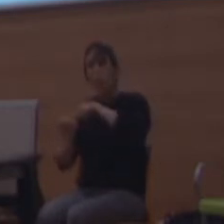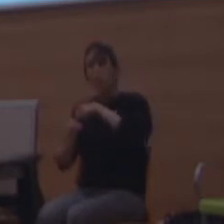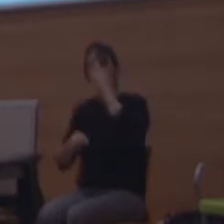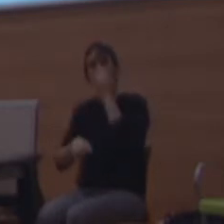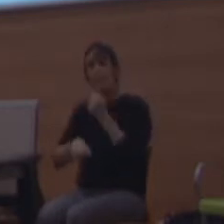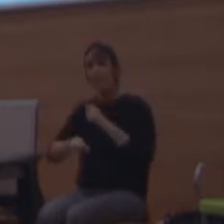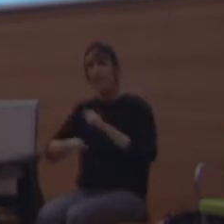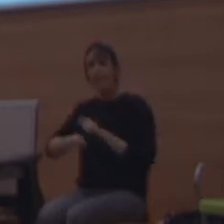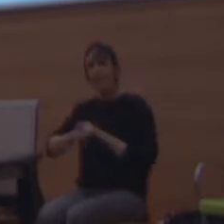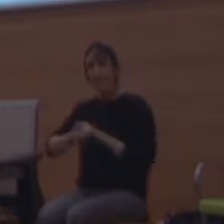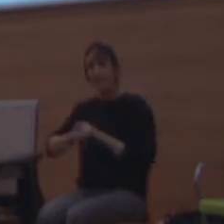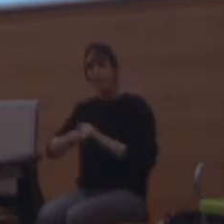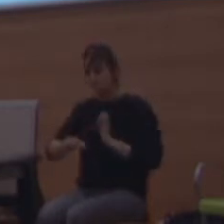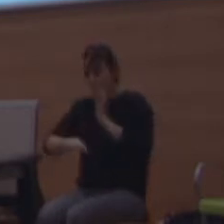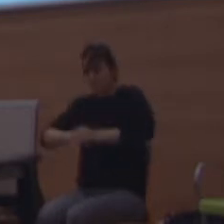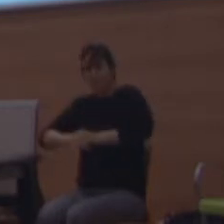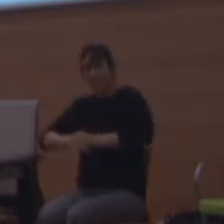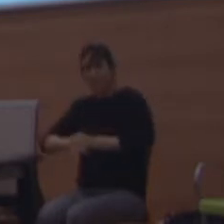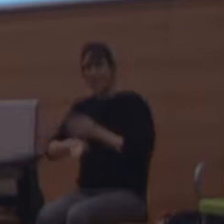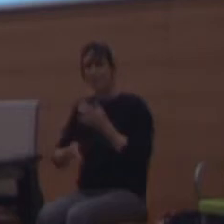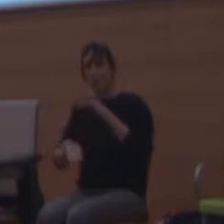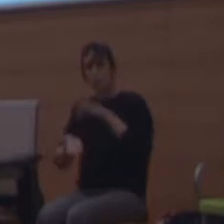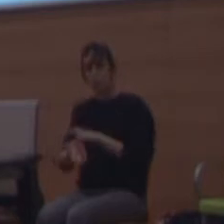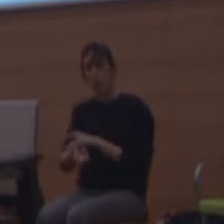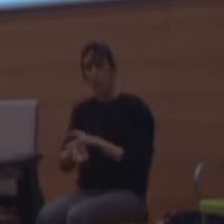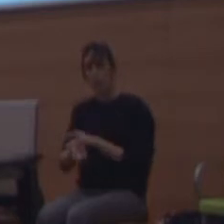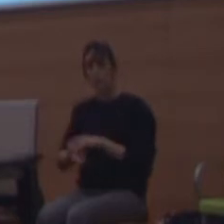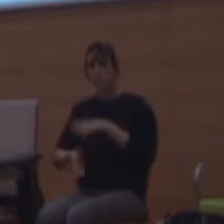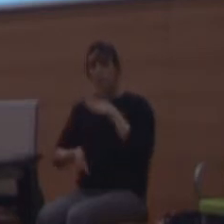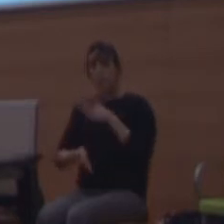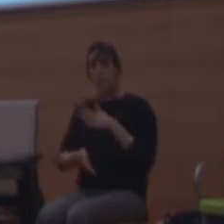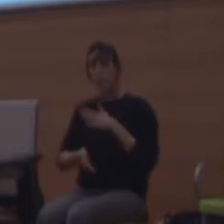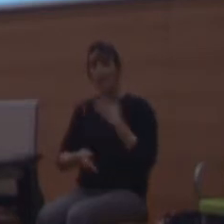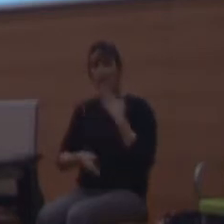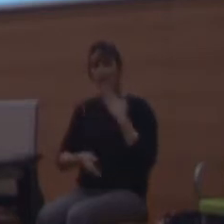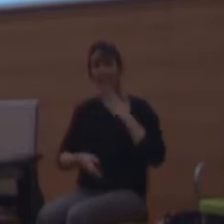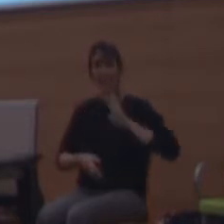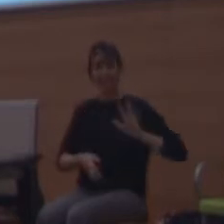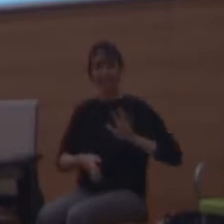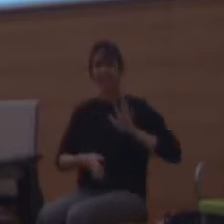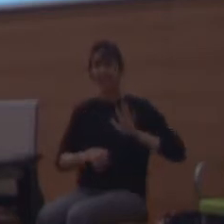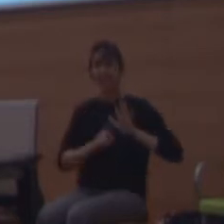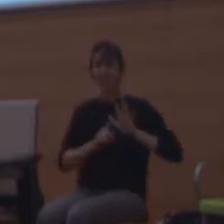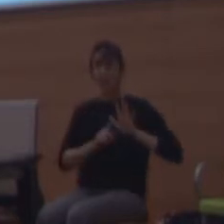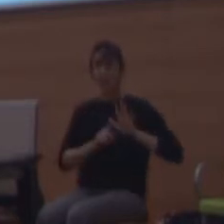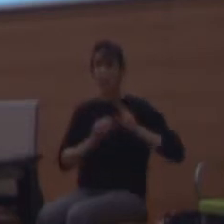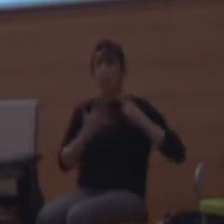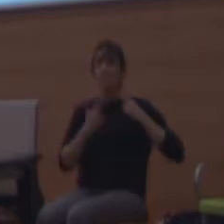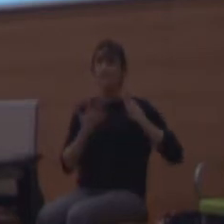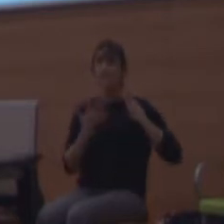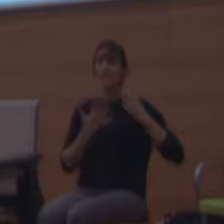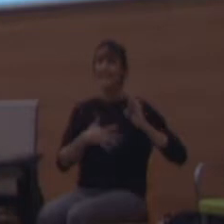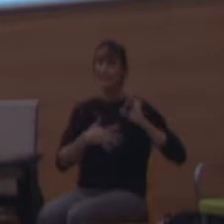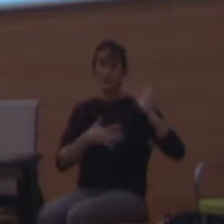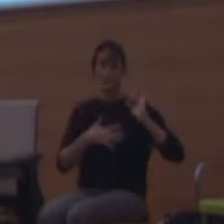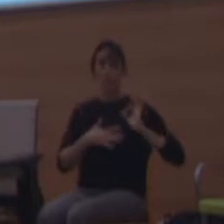diabético. Que la tasa de recidiva de úlceras de pie a los 5 años es del 70%, es